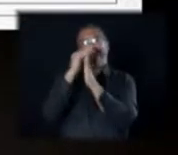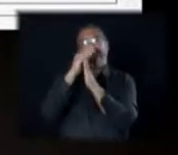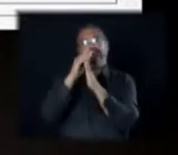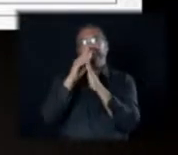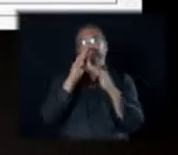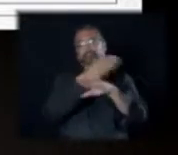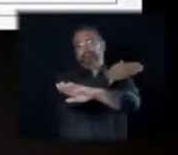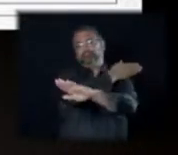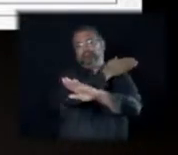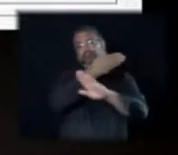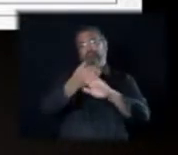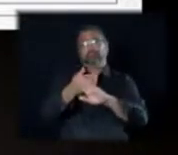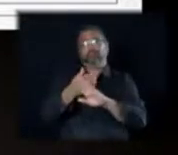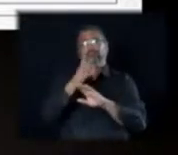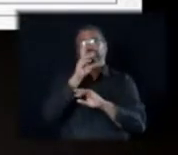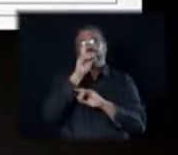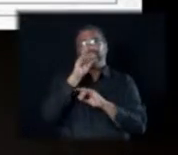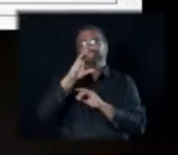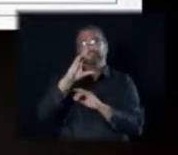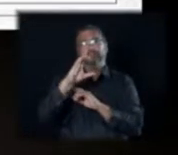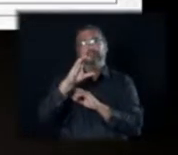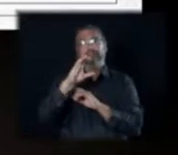millones para